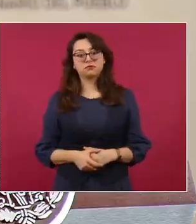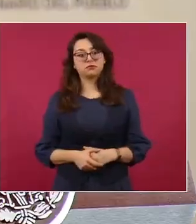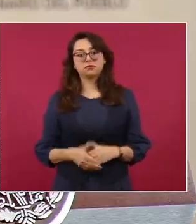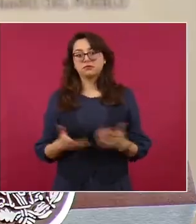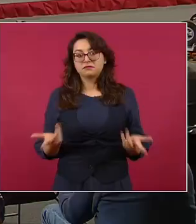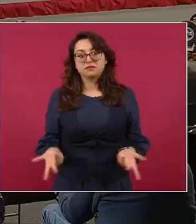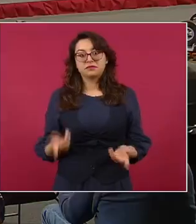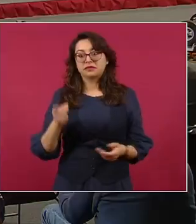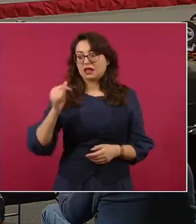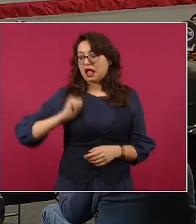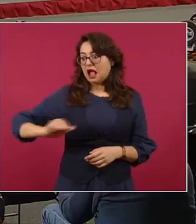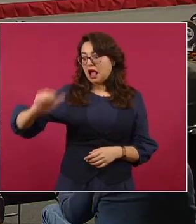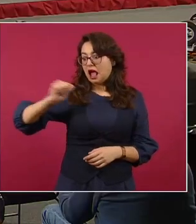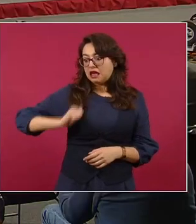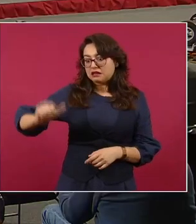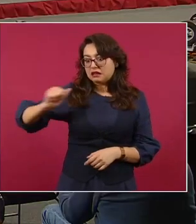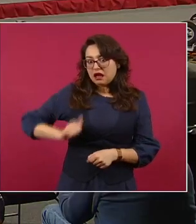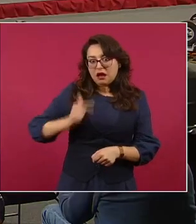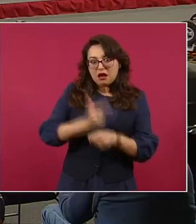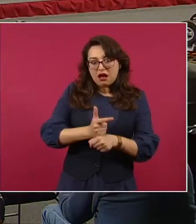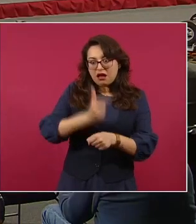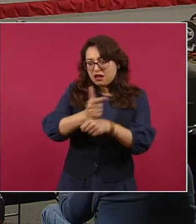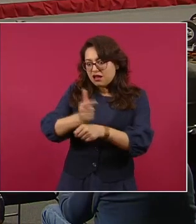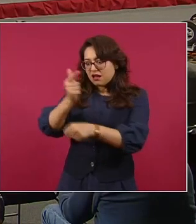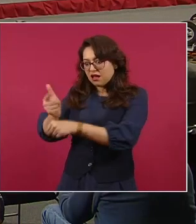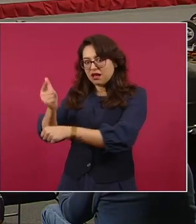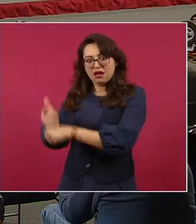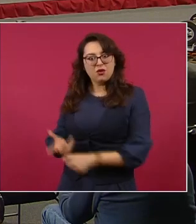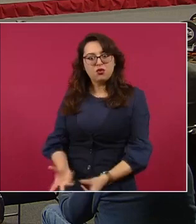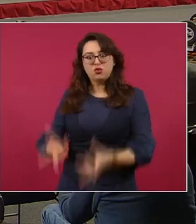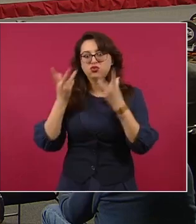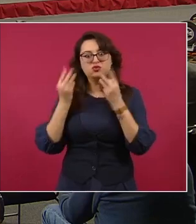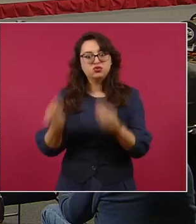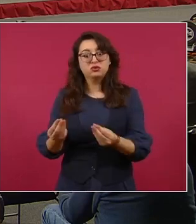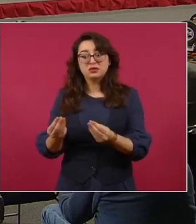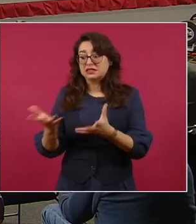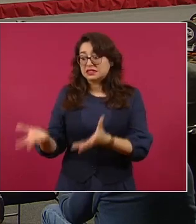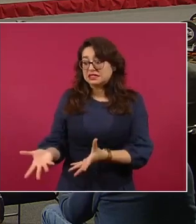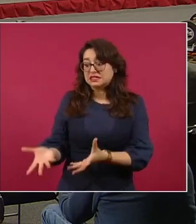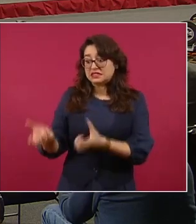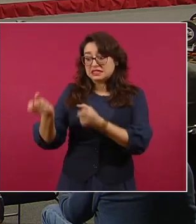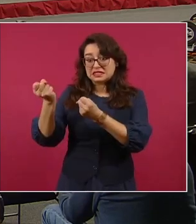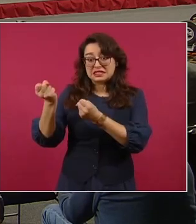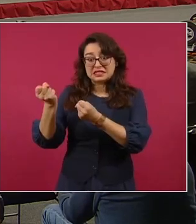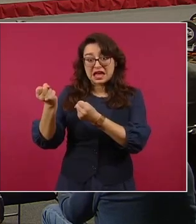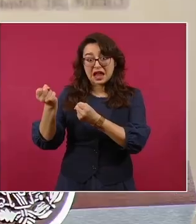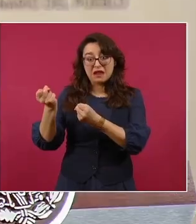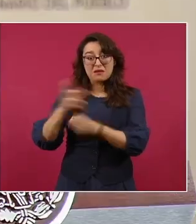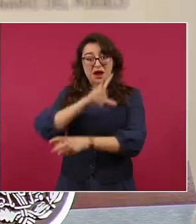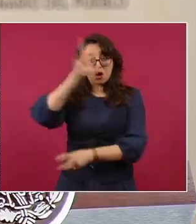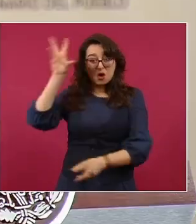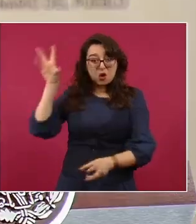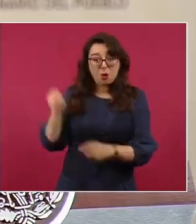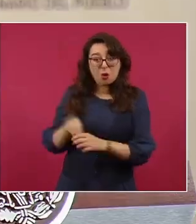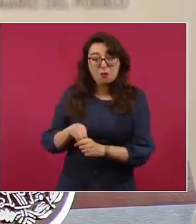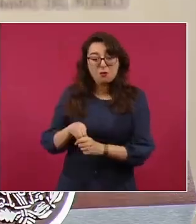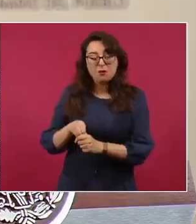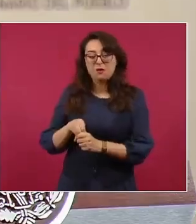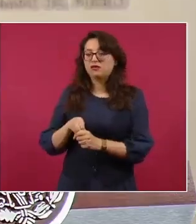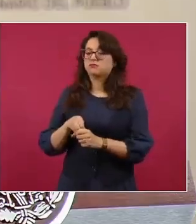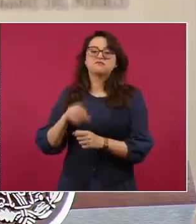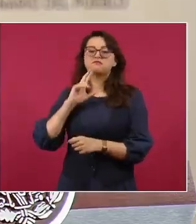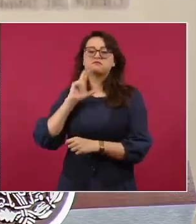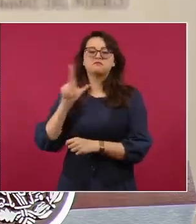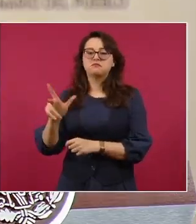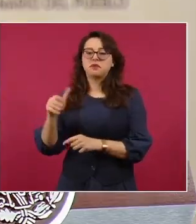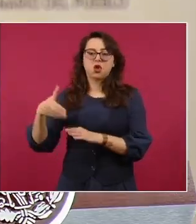muchísimos vestigios iban apareciendo. Había que tomar la decisión, o rescatábamos los vestigios, los salvamentábamos, o bien